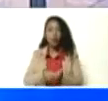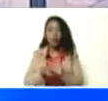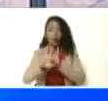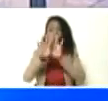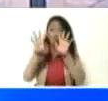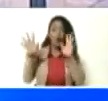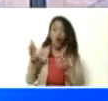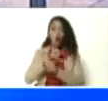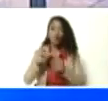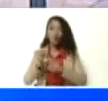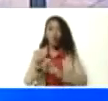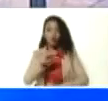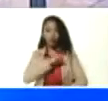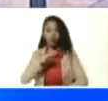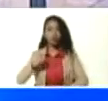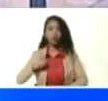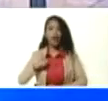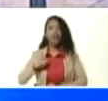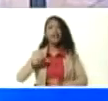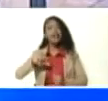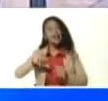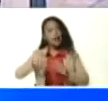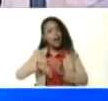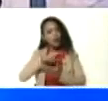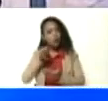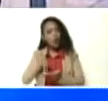cultura, de la identidad nacional.